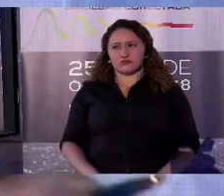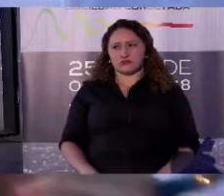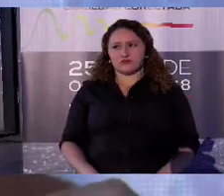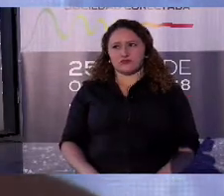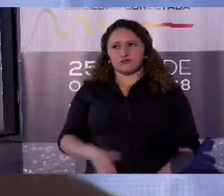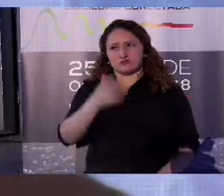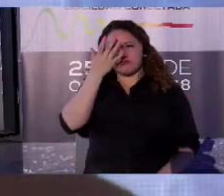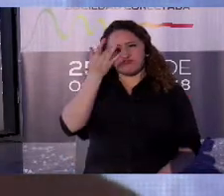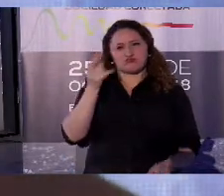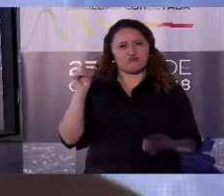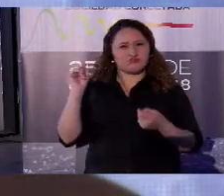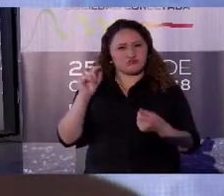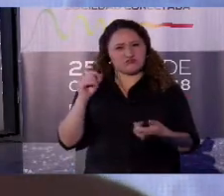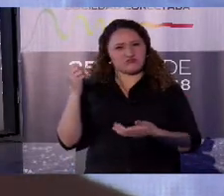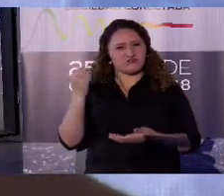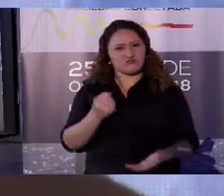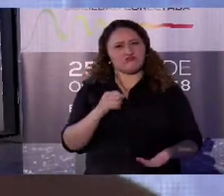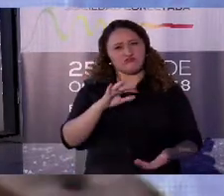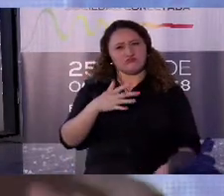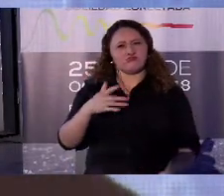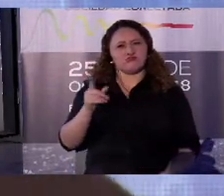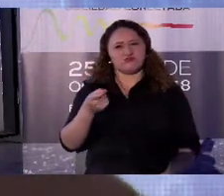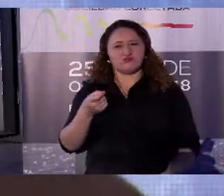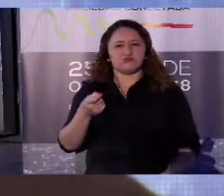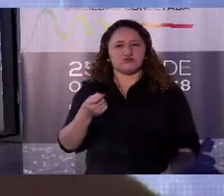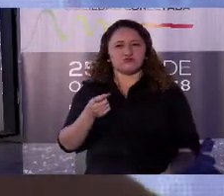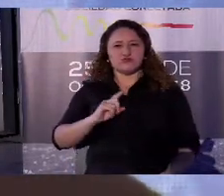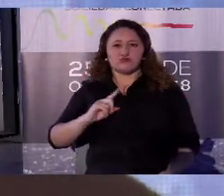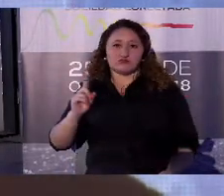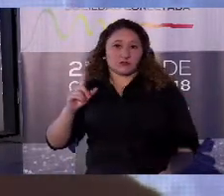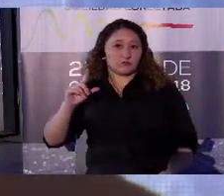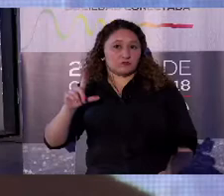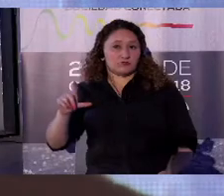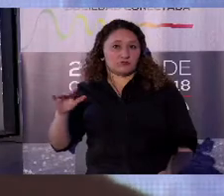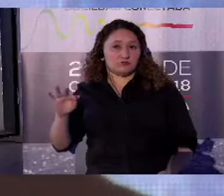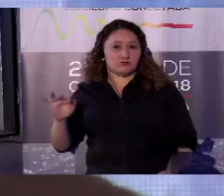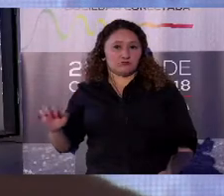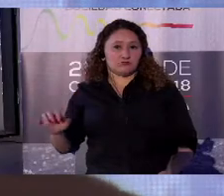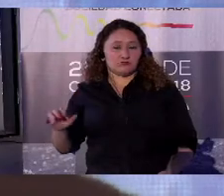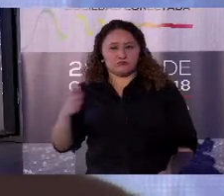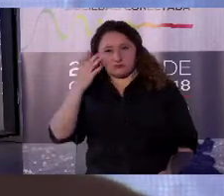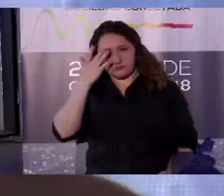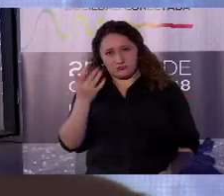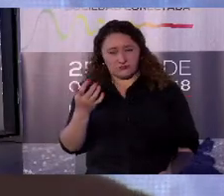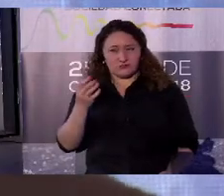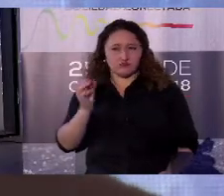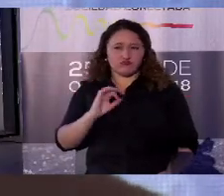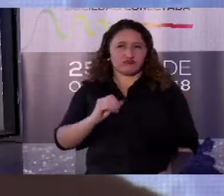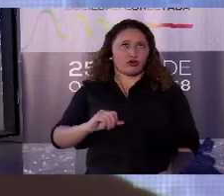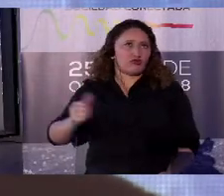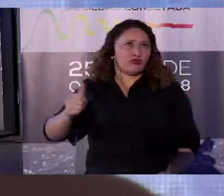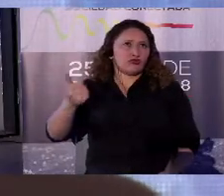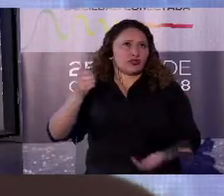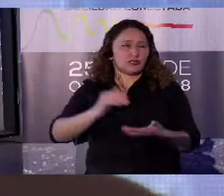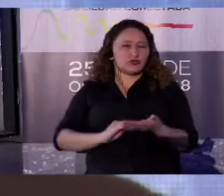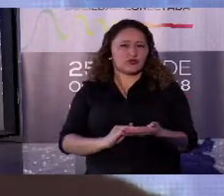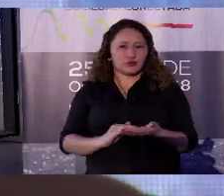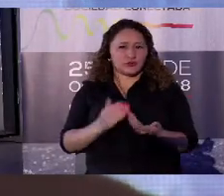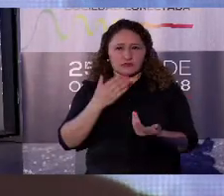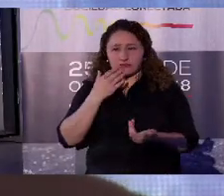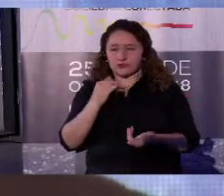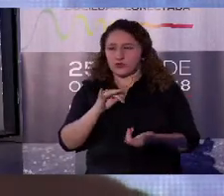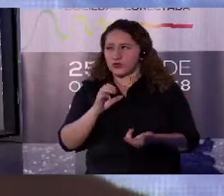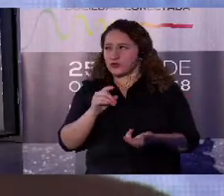¿Por qué tenemos que invertir en la conectividad 5G y no LTE? ¿O no otras soluciones? Por ejemplo, José,